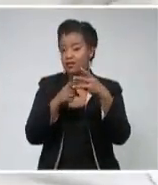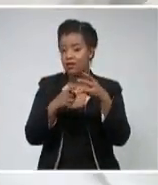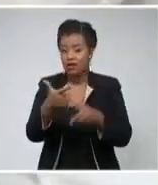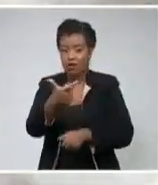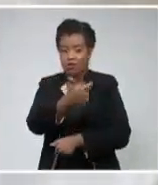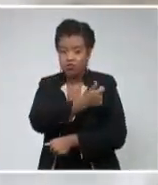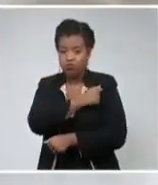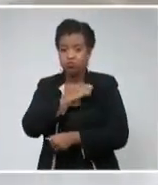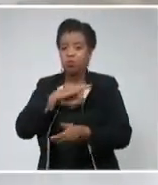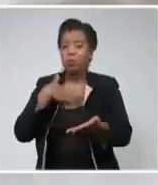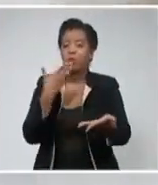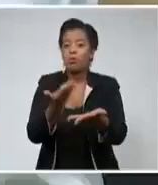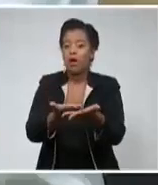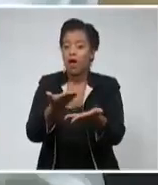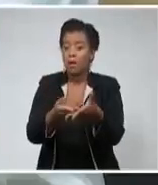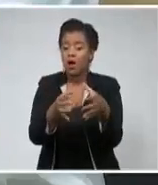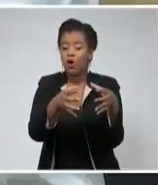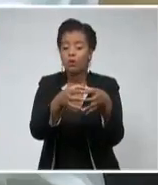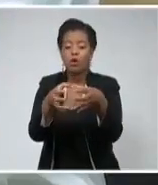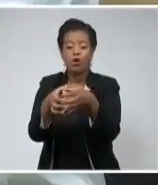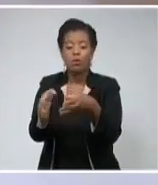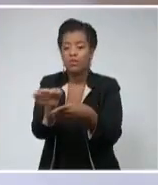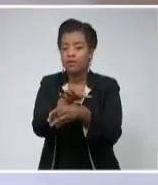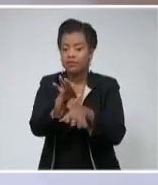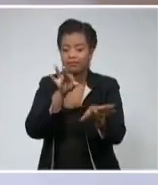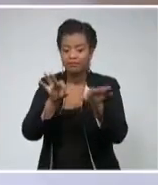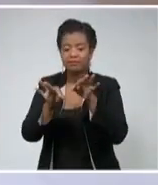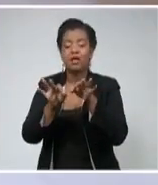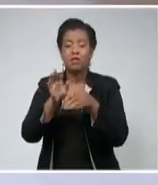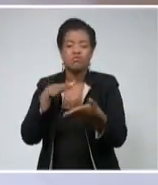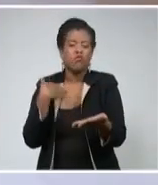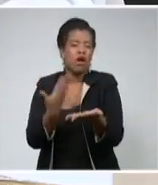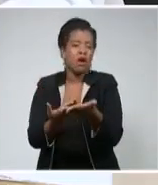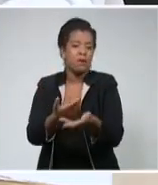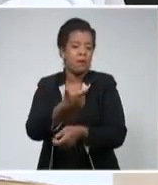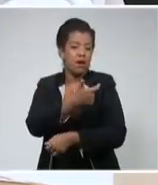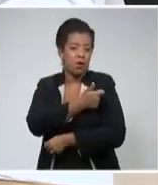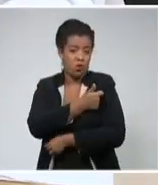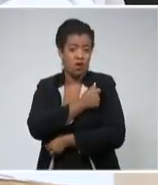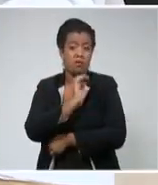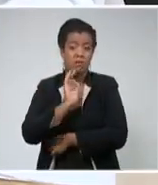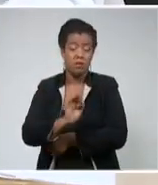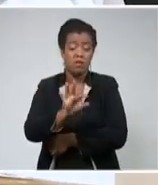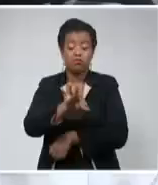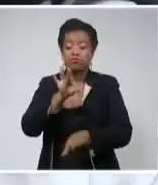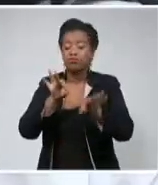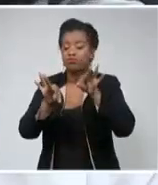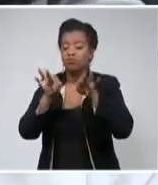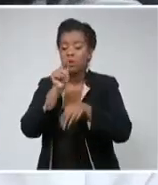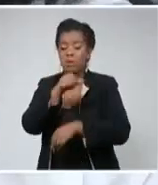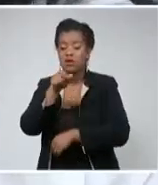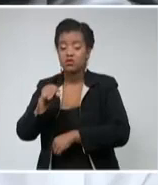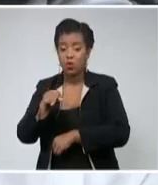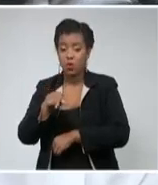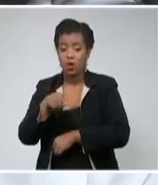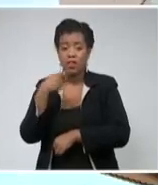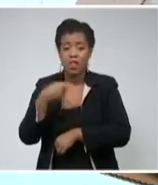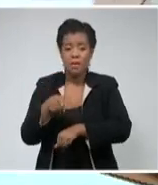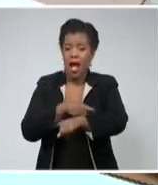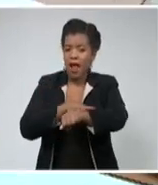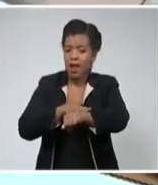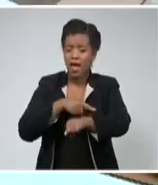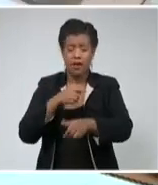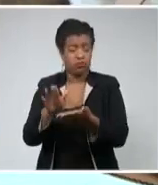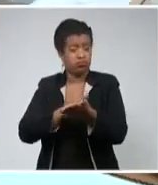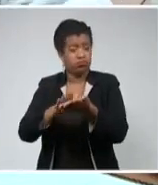02, ensayos clínicos donde se cumplen estrictos protocolos en la selección de los voluntarios, quienes no deben ser alérgicos a ninguno